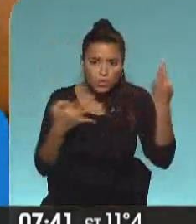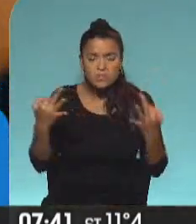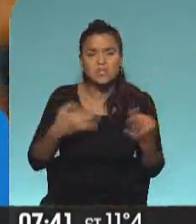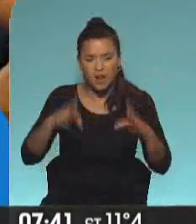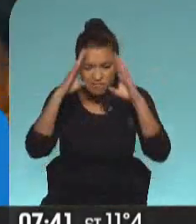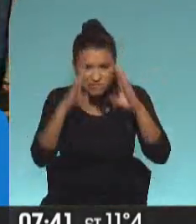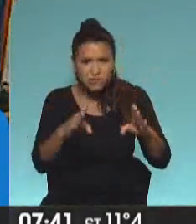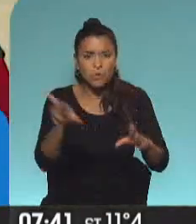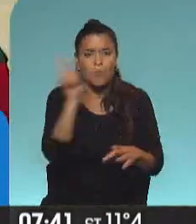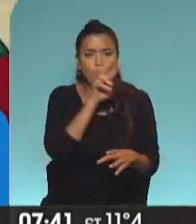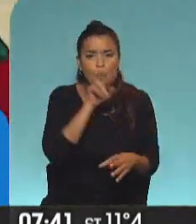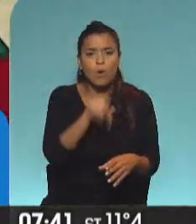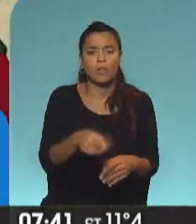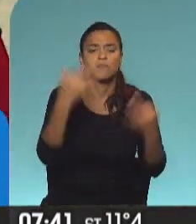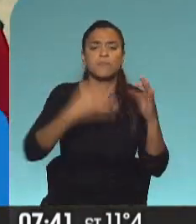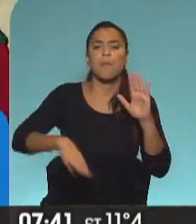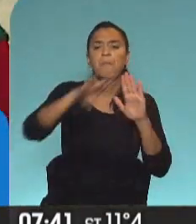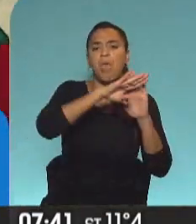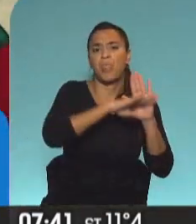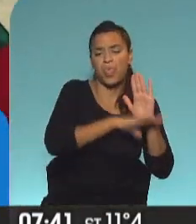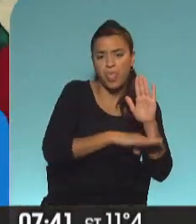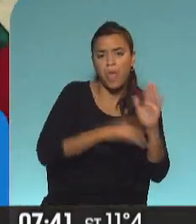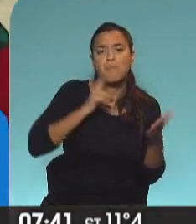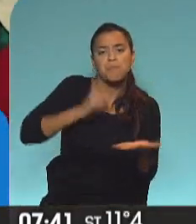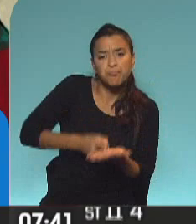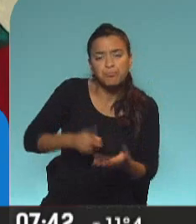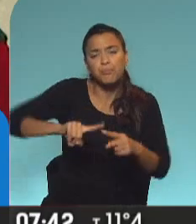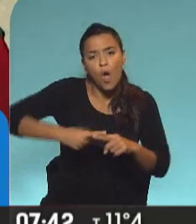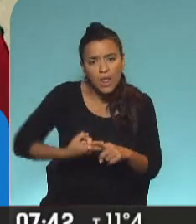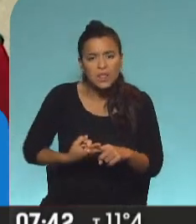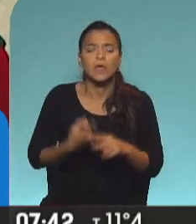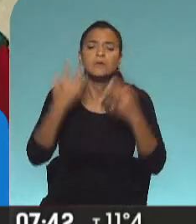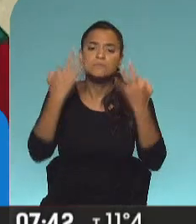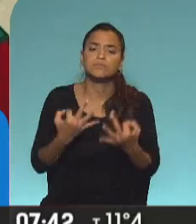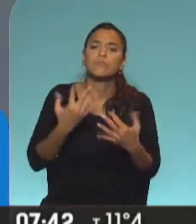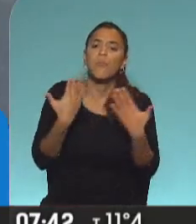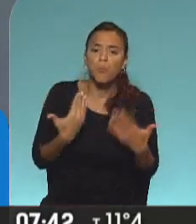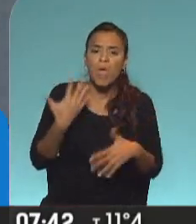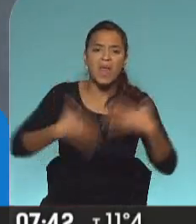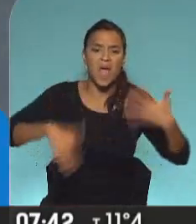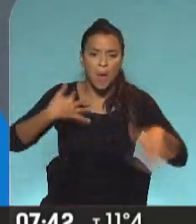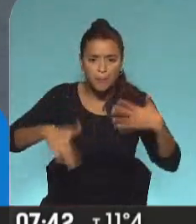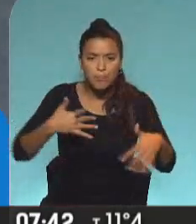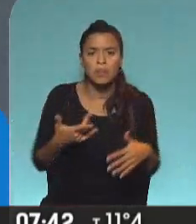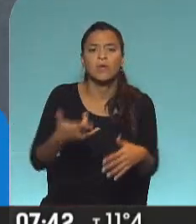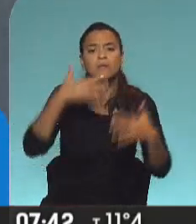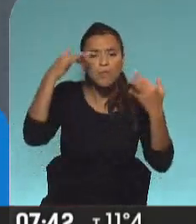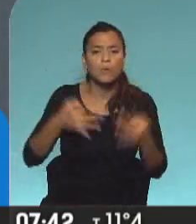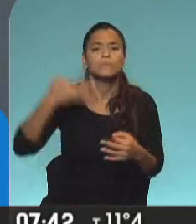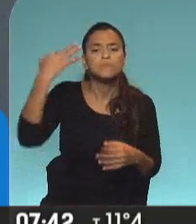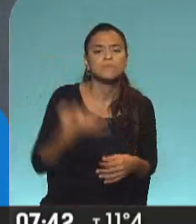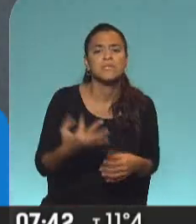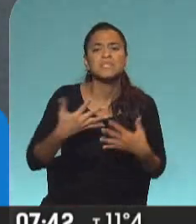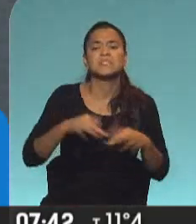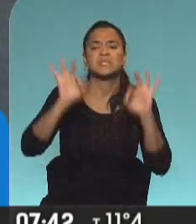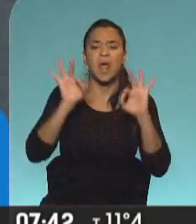a esas mujeres y que aplique medidas y políticas que sean prácticas, que sean ágiles y que realmente sean efectivas, que salven la